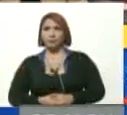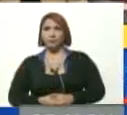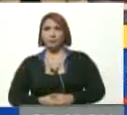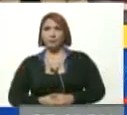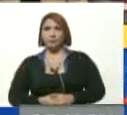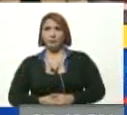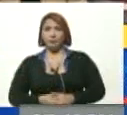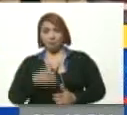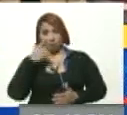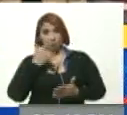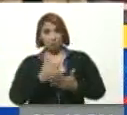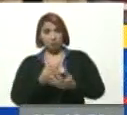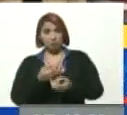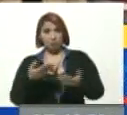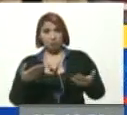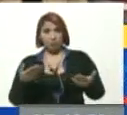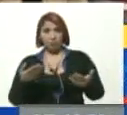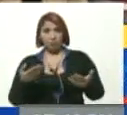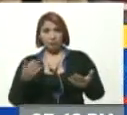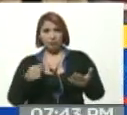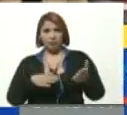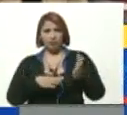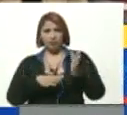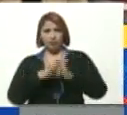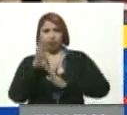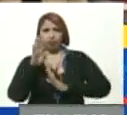Fíjense ustedes el desarrollo de los